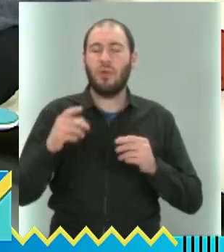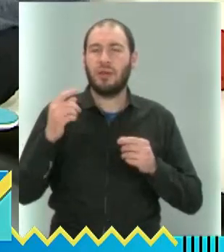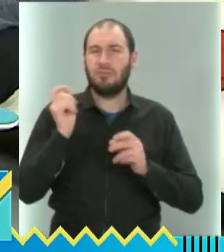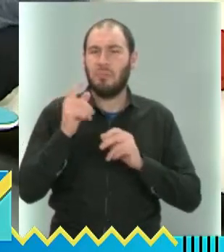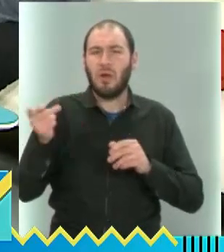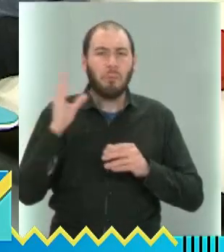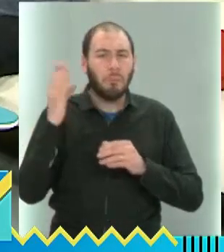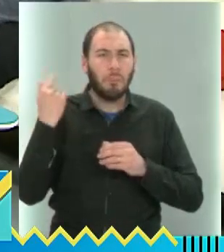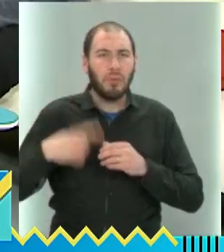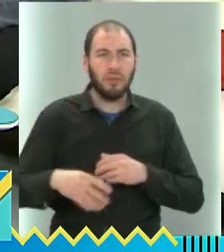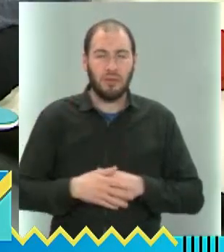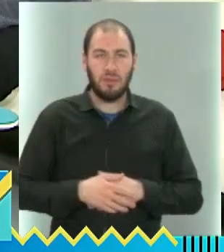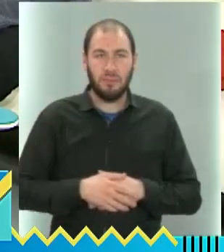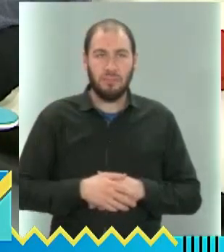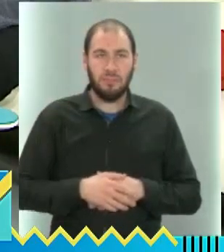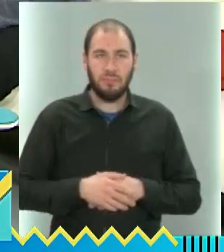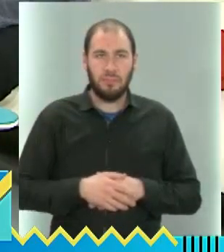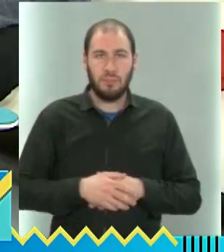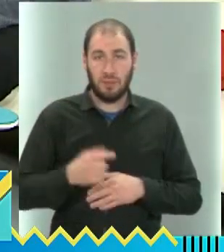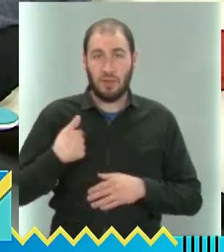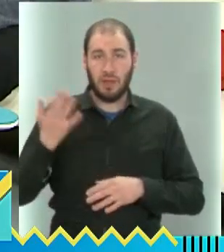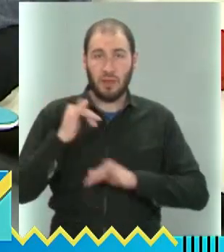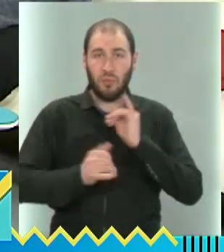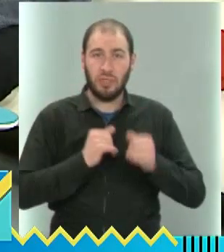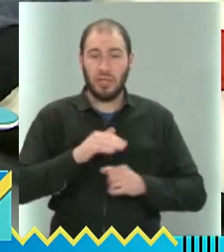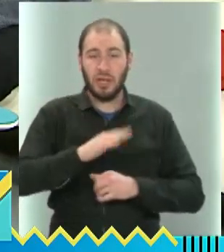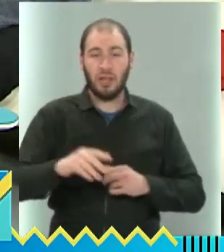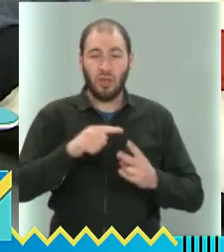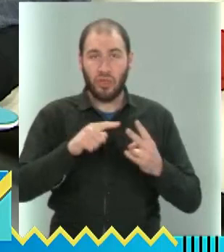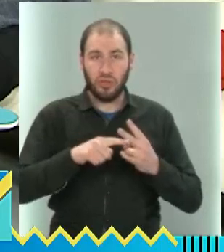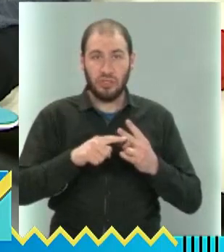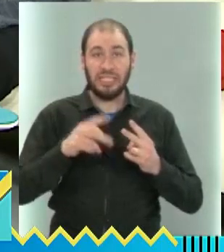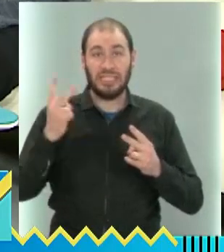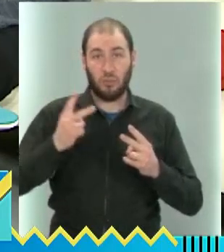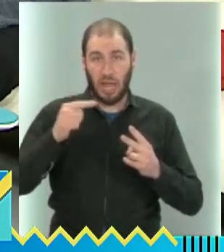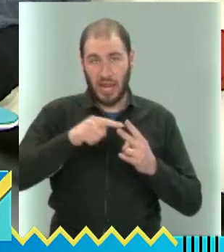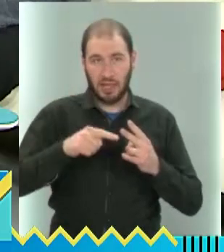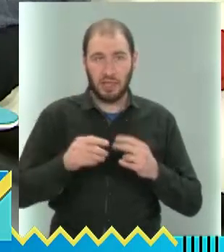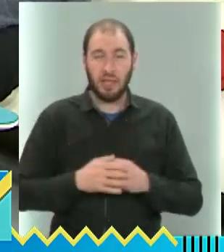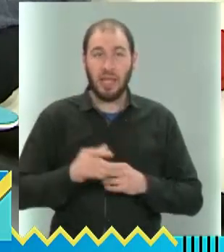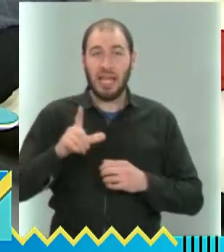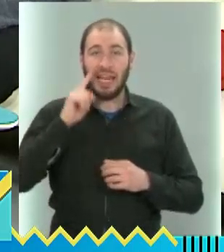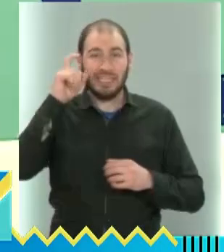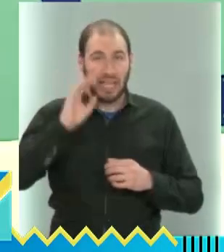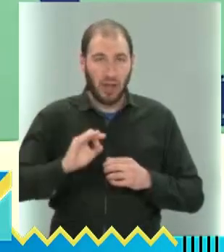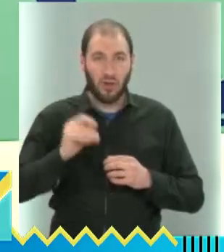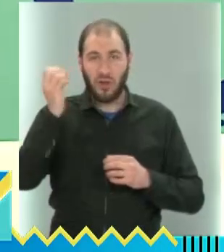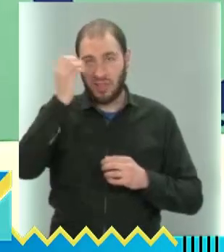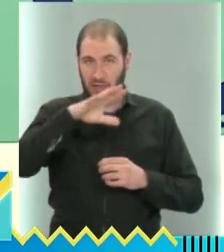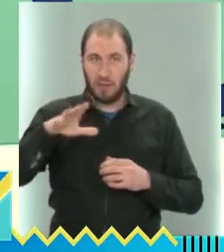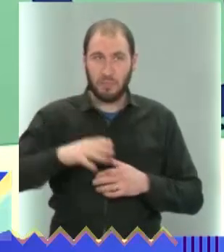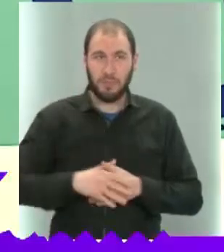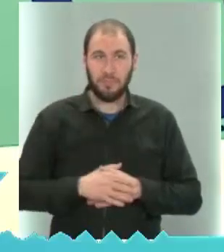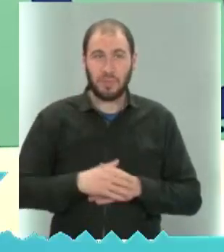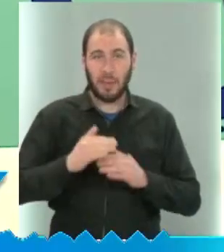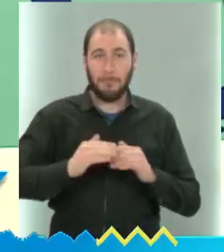¿Qué escuchas? Yo tengo, como te contaba, 2 chicos en el nivel secundario, en el Liceo Agrícola, y ya